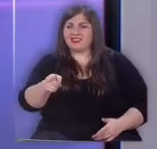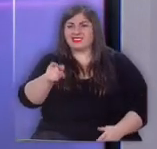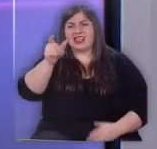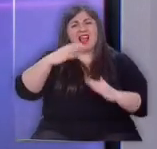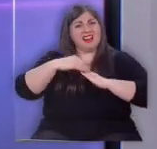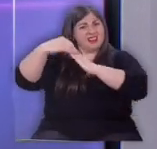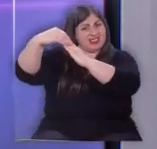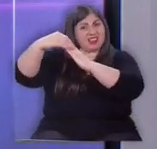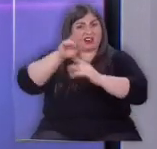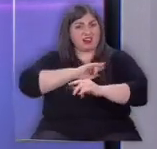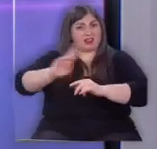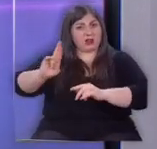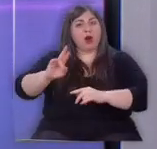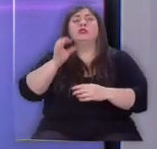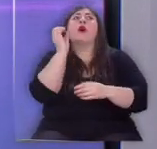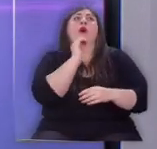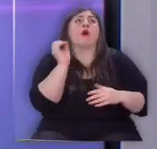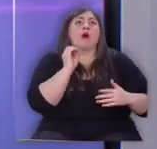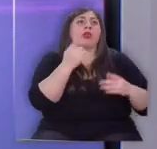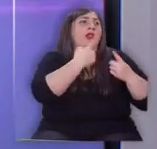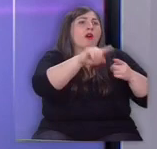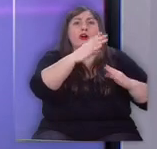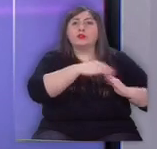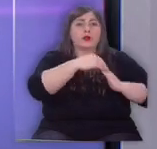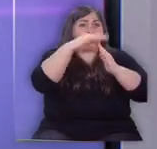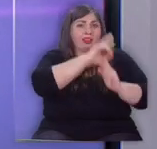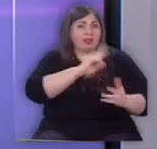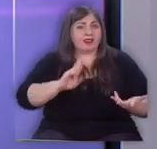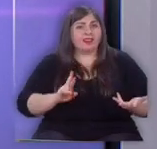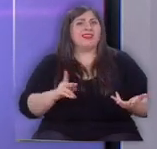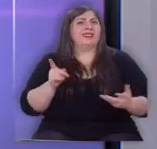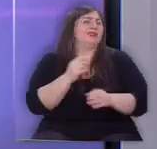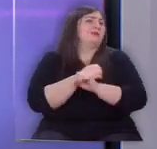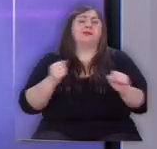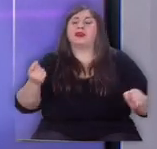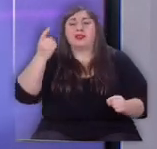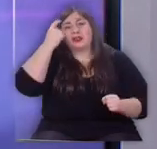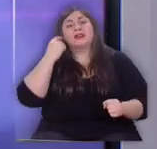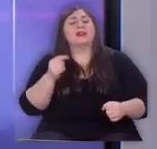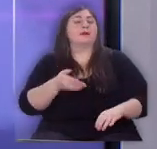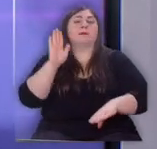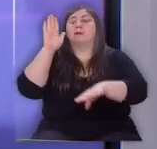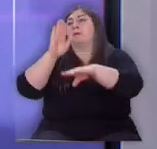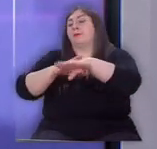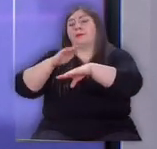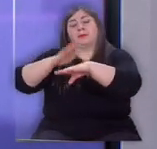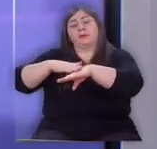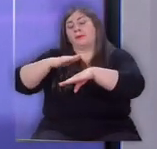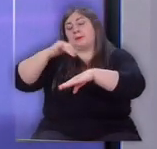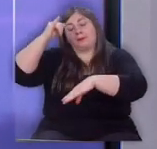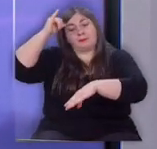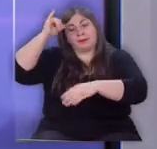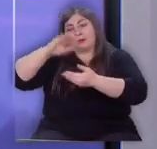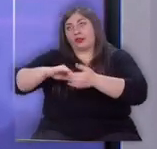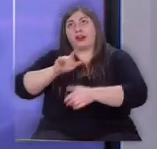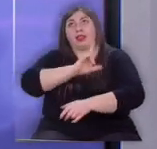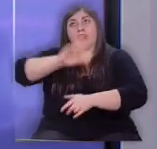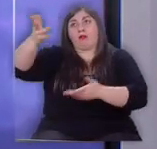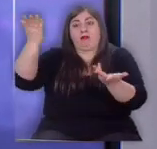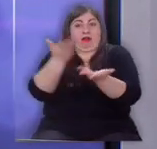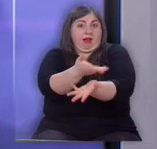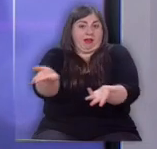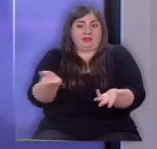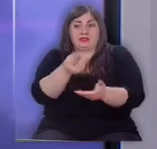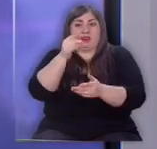otro pastor es inconcebible. Yo digo que los perdone Dios. En realidad, este señor Soto, que